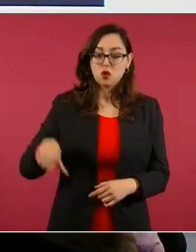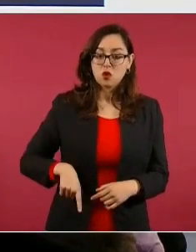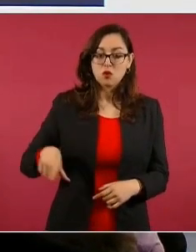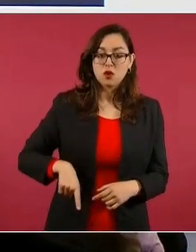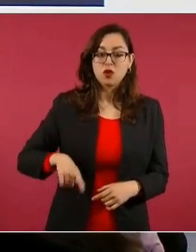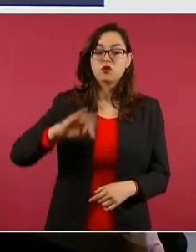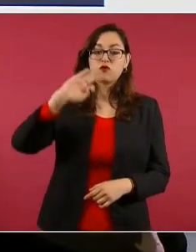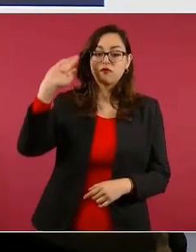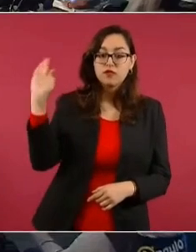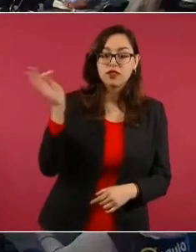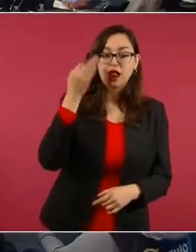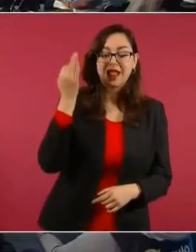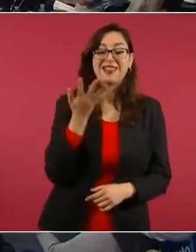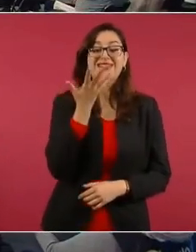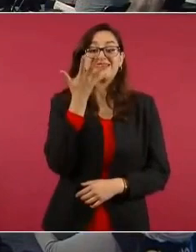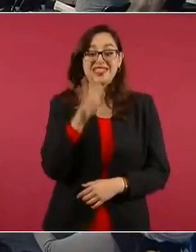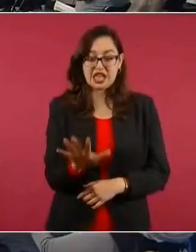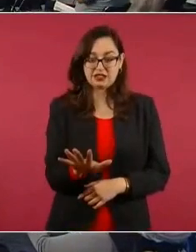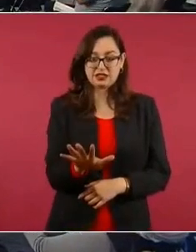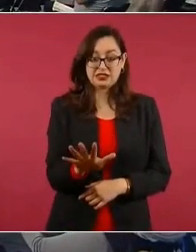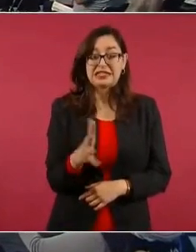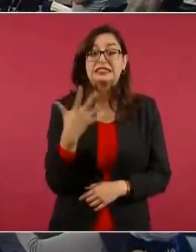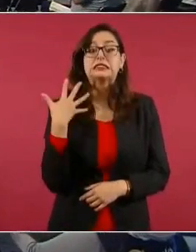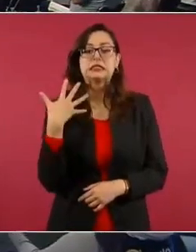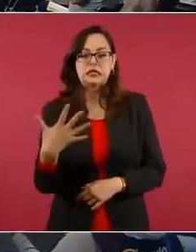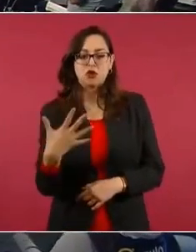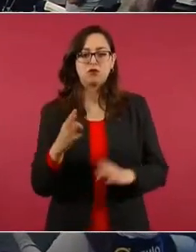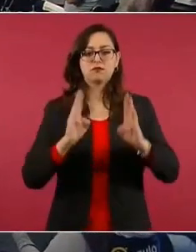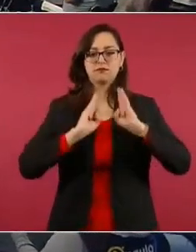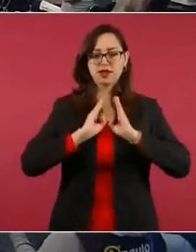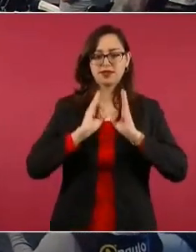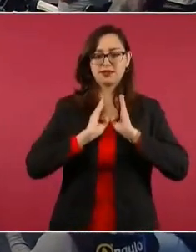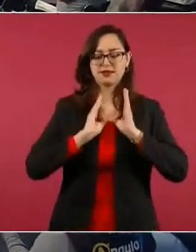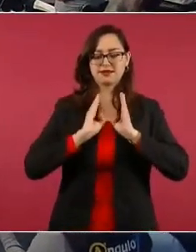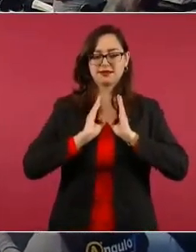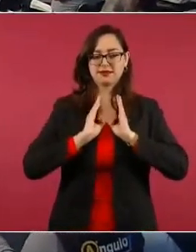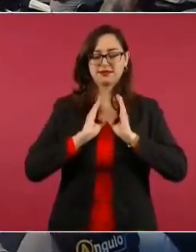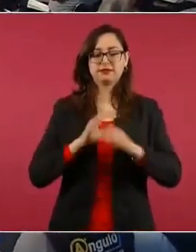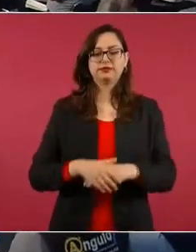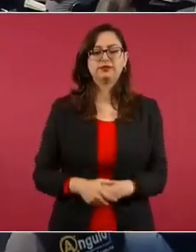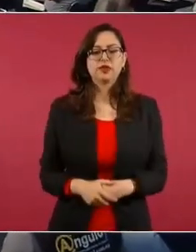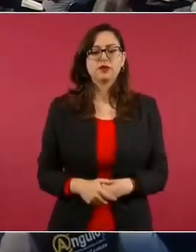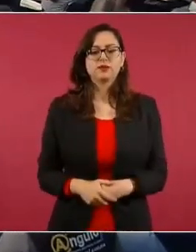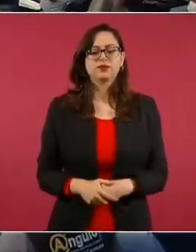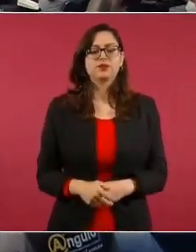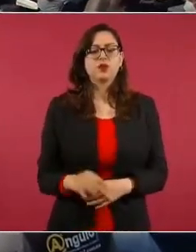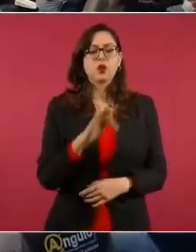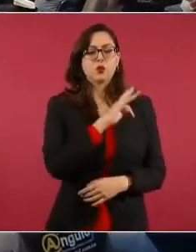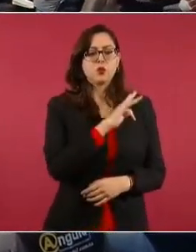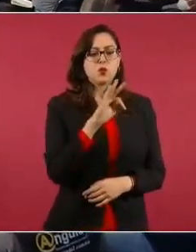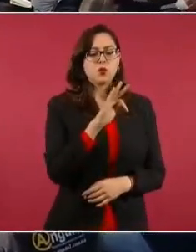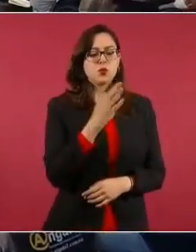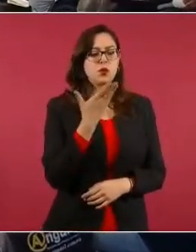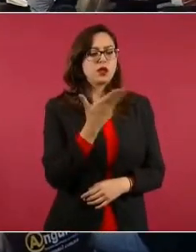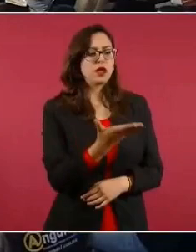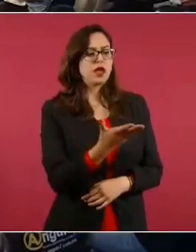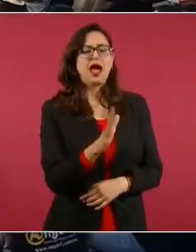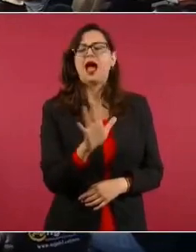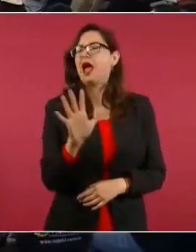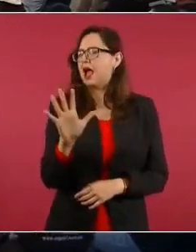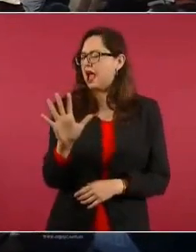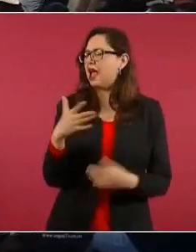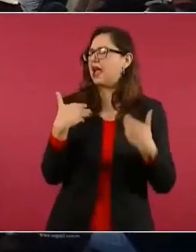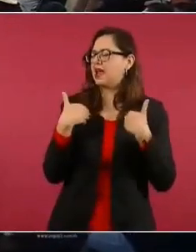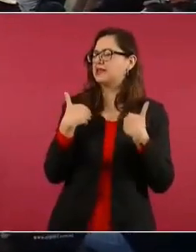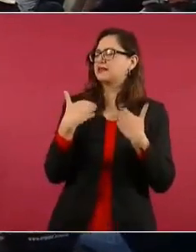militares. Ya. Presidente, ¿sería posible que usted le solicitara al fiscal general? Es que los federales, ahí es donde